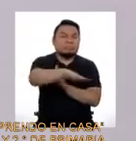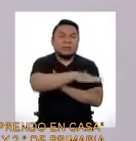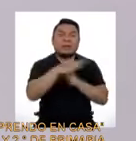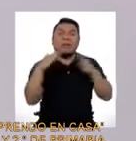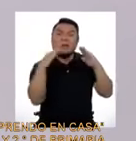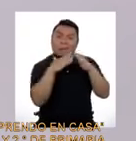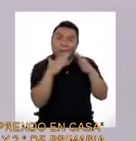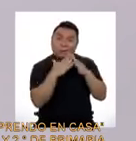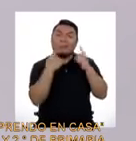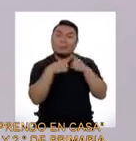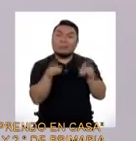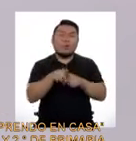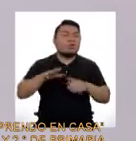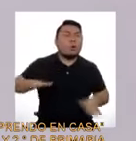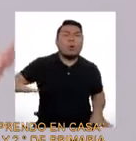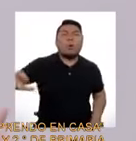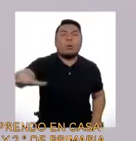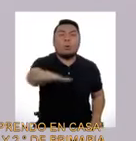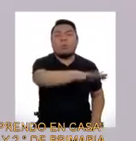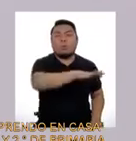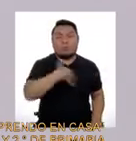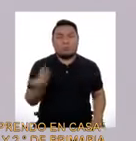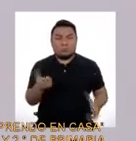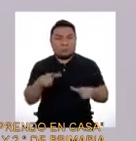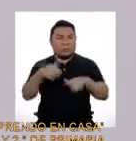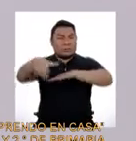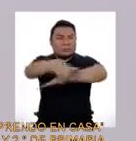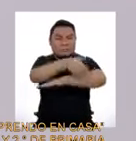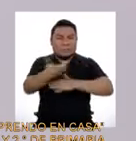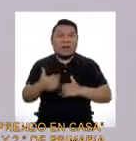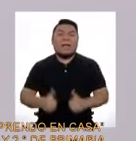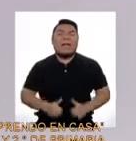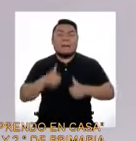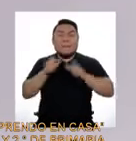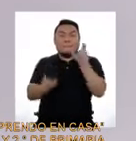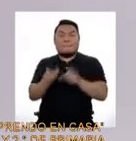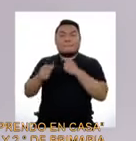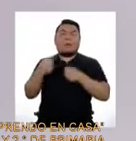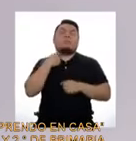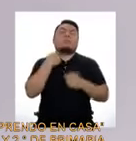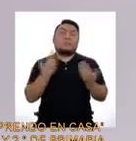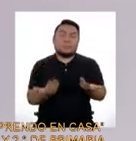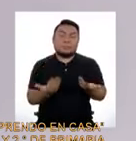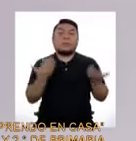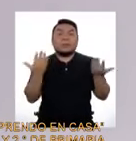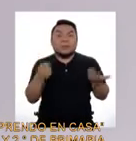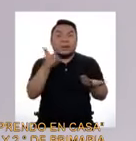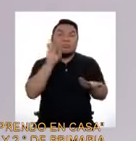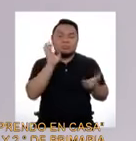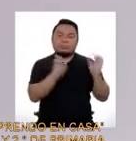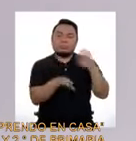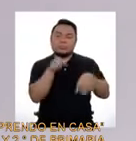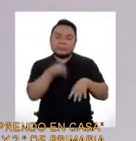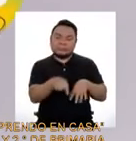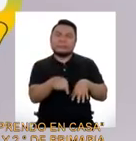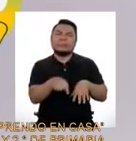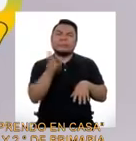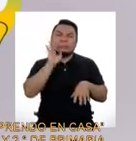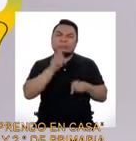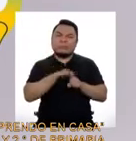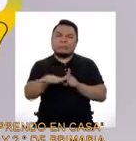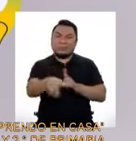también toda nuestra ciudad, dañando así a todos los que vivimos alrededor. Entonces, si los residuos contaminan, ¿ya